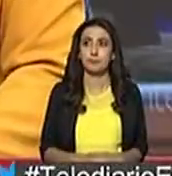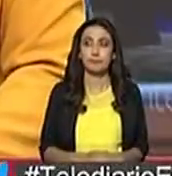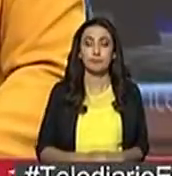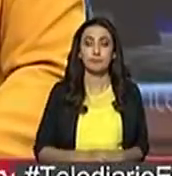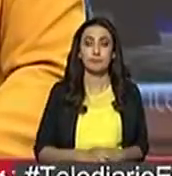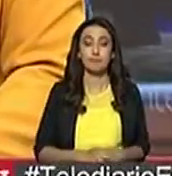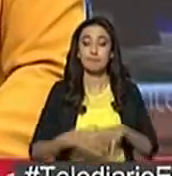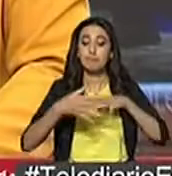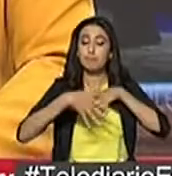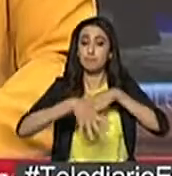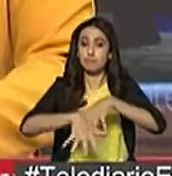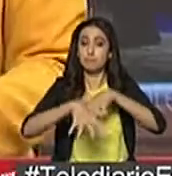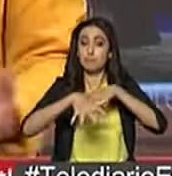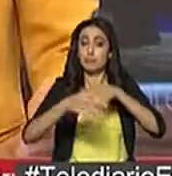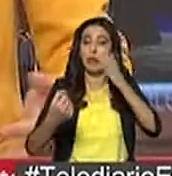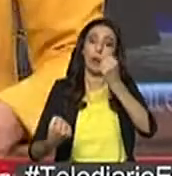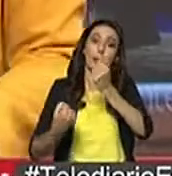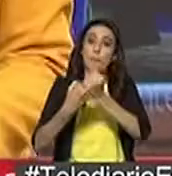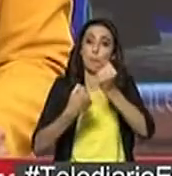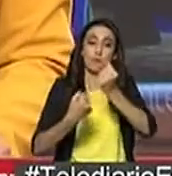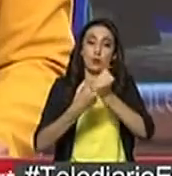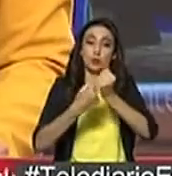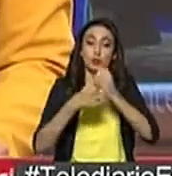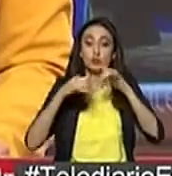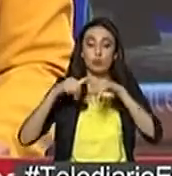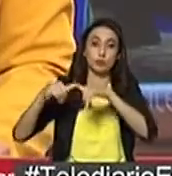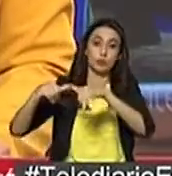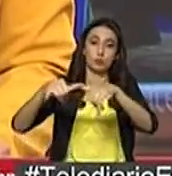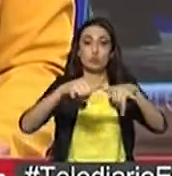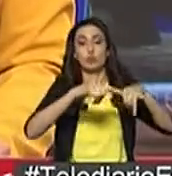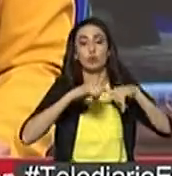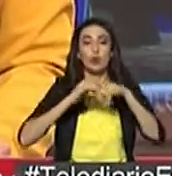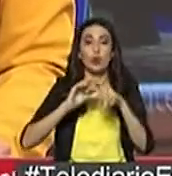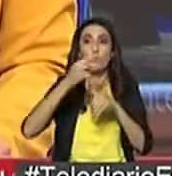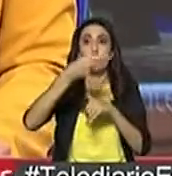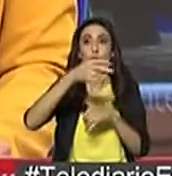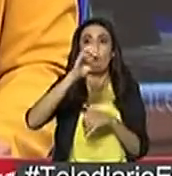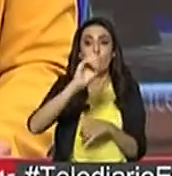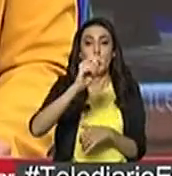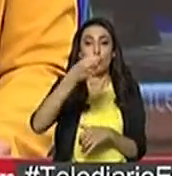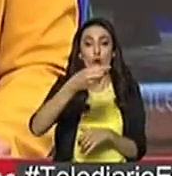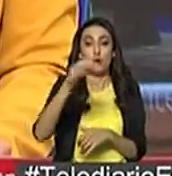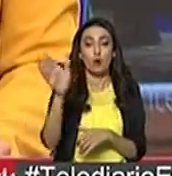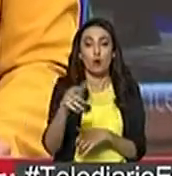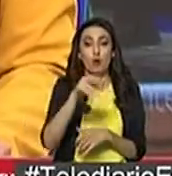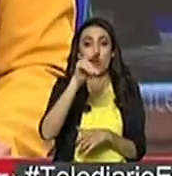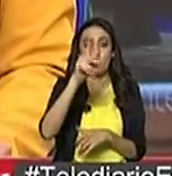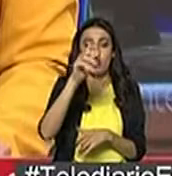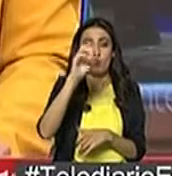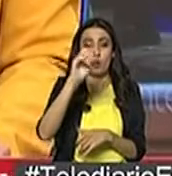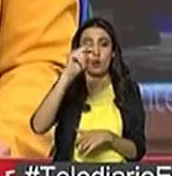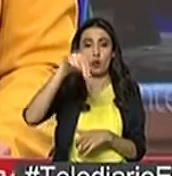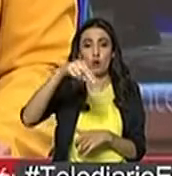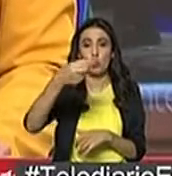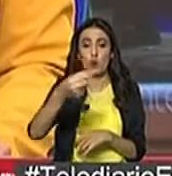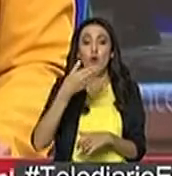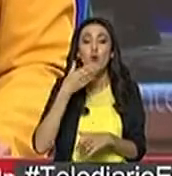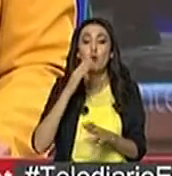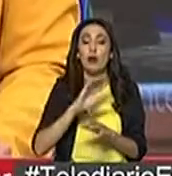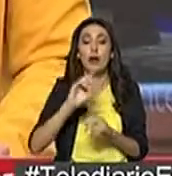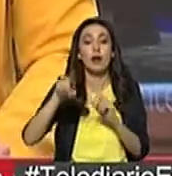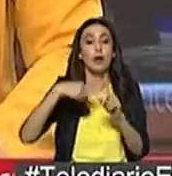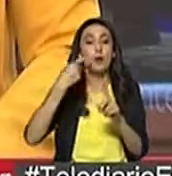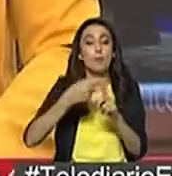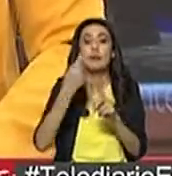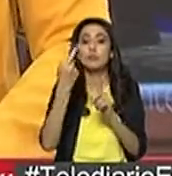Las protestas a favor de mayor democracia en Hong Kong suben de tono. Este fin de semana se registró el primer fallecido